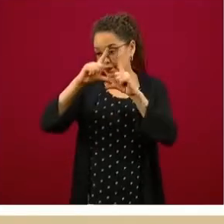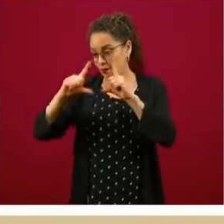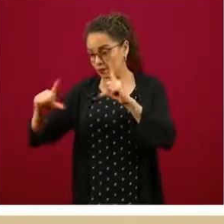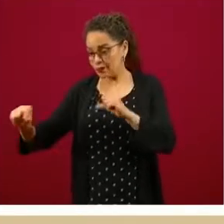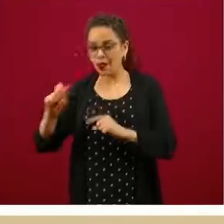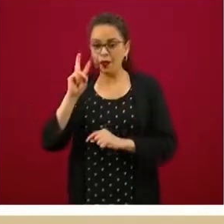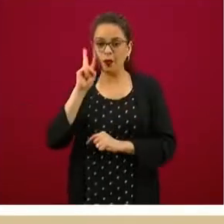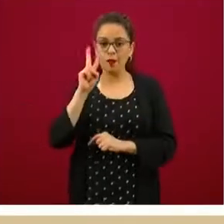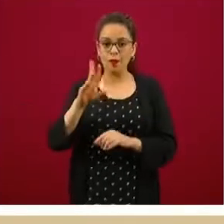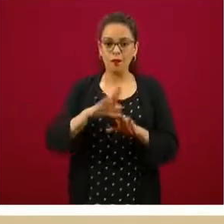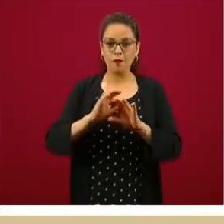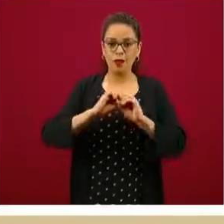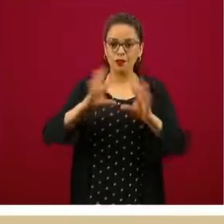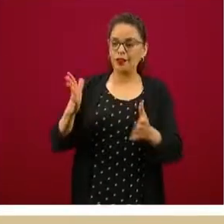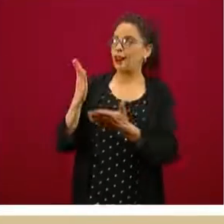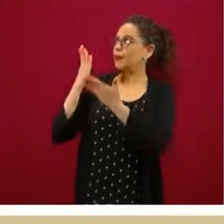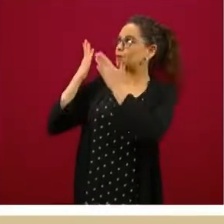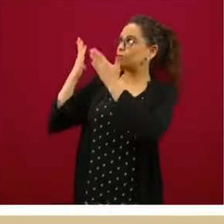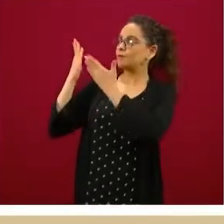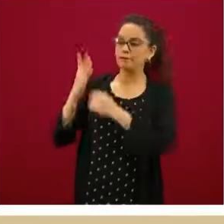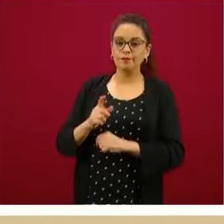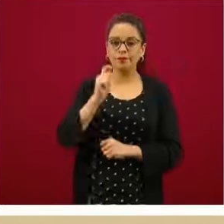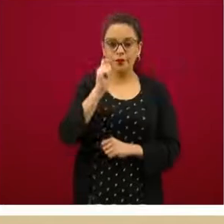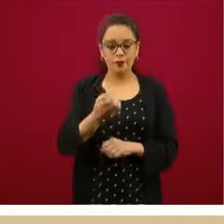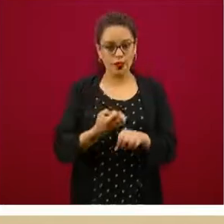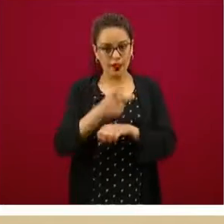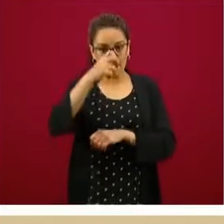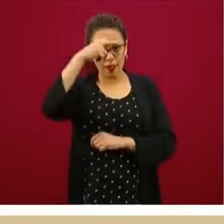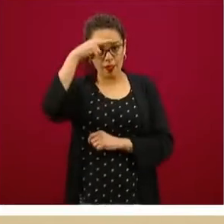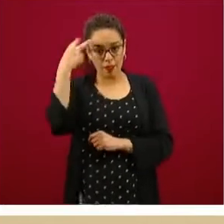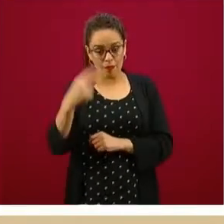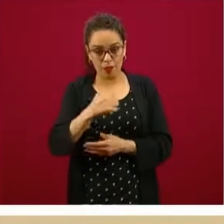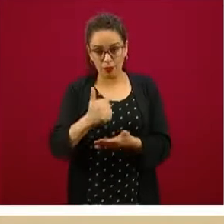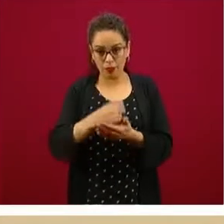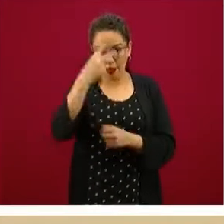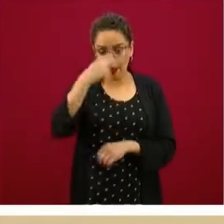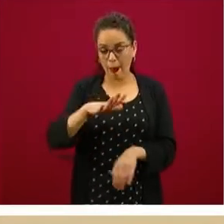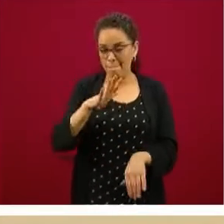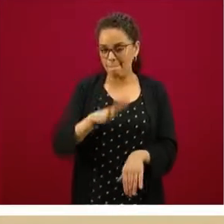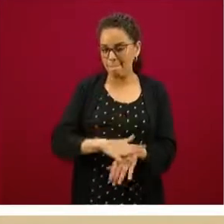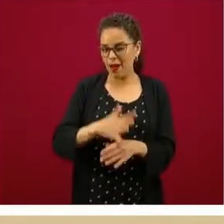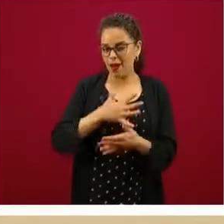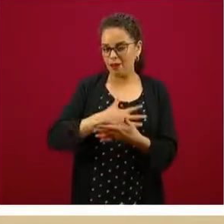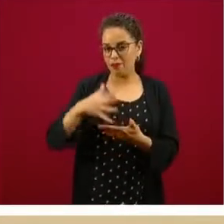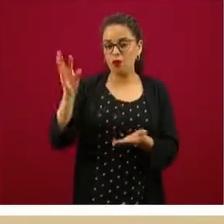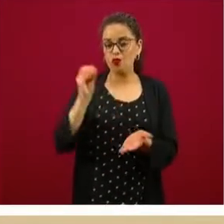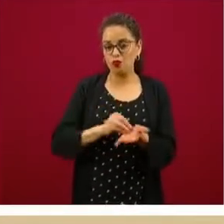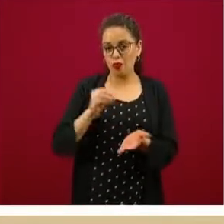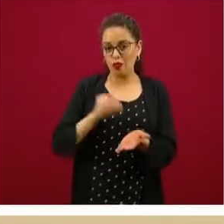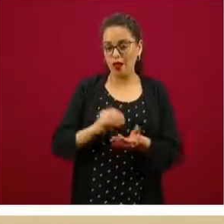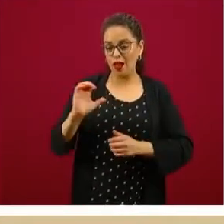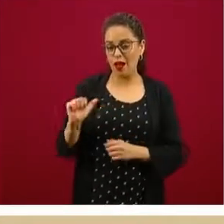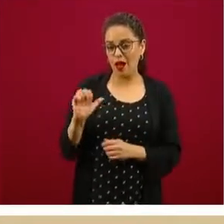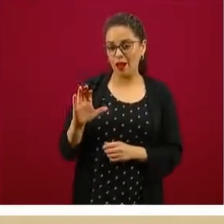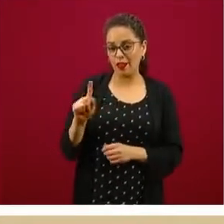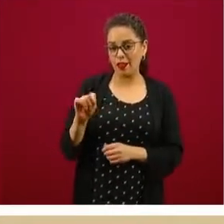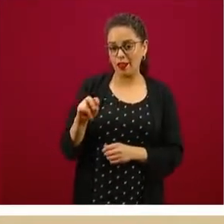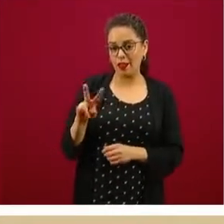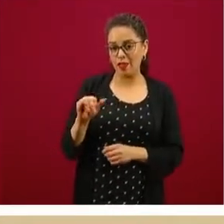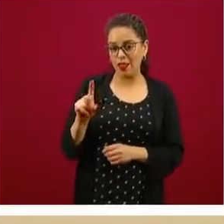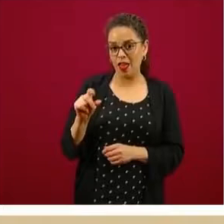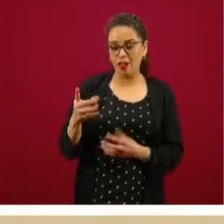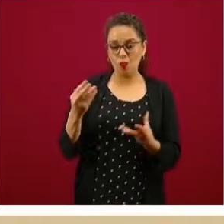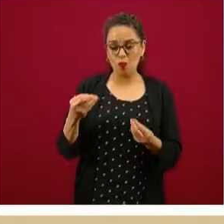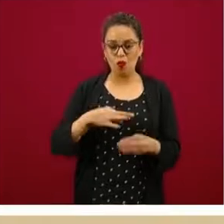También para los casos recientes, el Valle de México es la zona de mayor actividad. Todavía. Y tenemos aquí sí